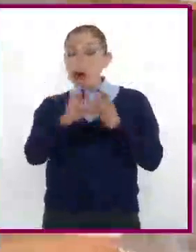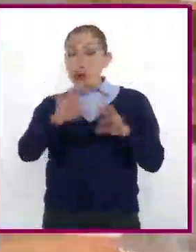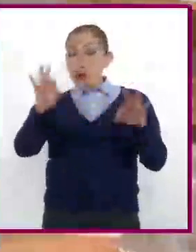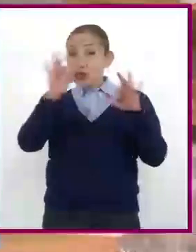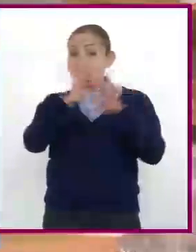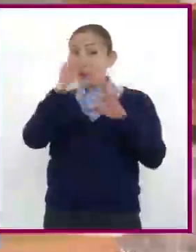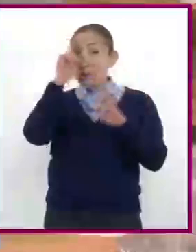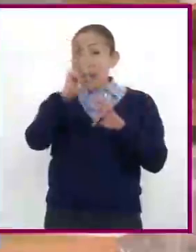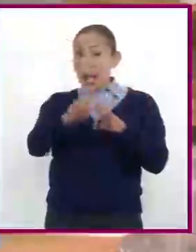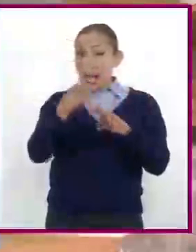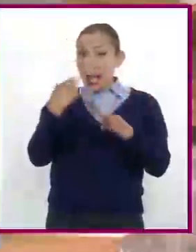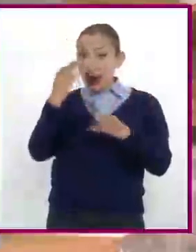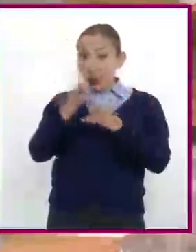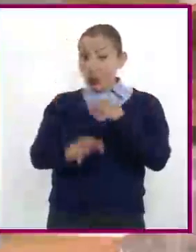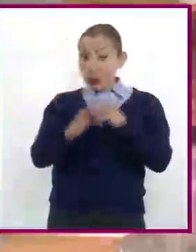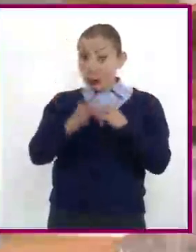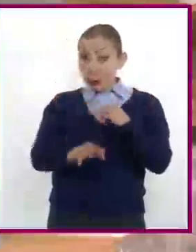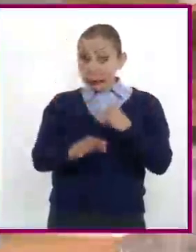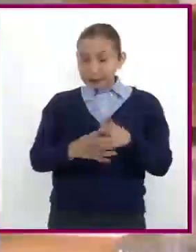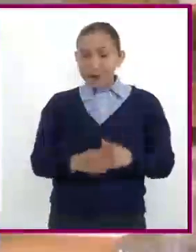para condimentar el platillo